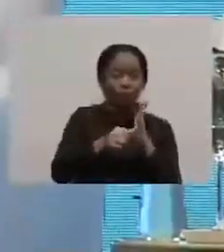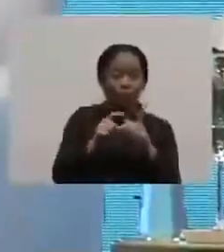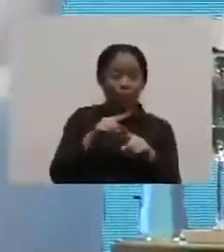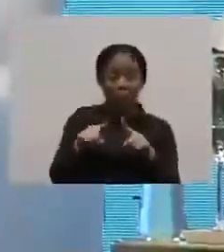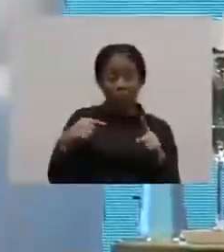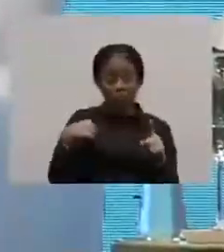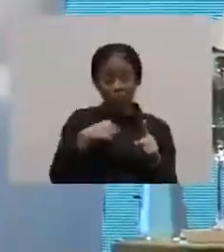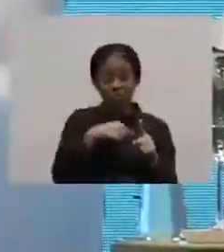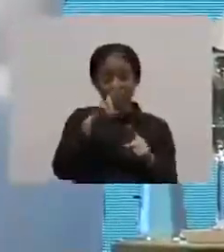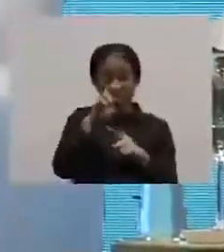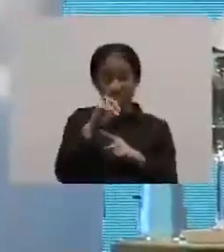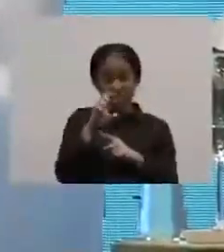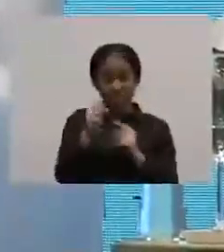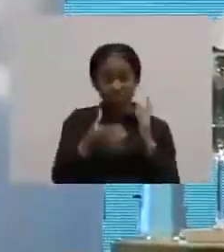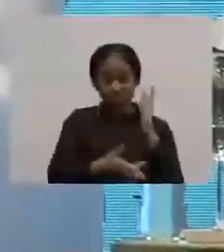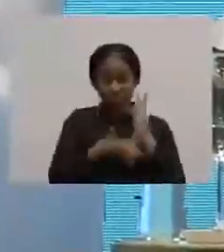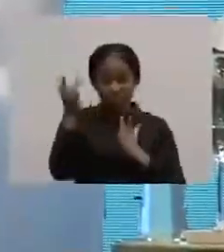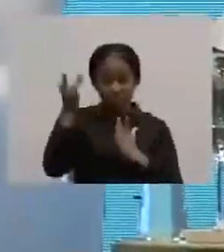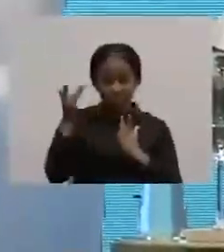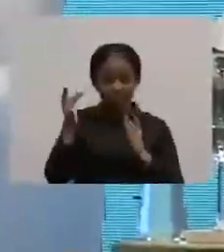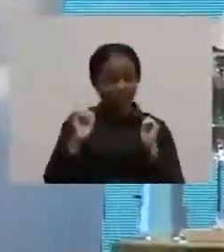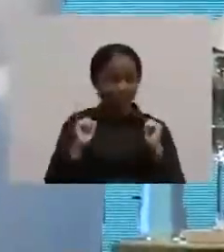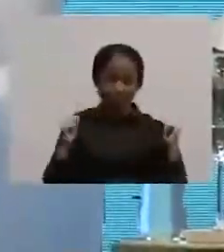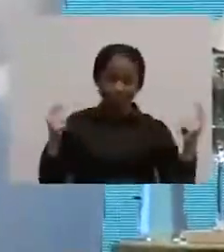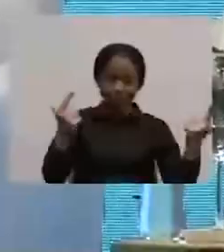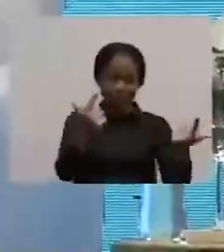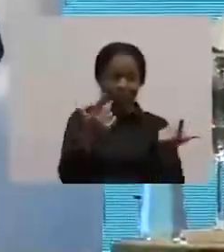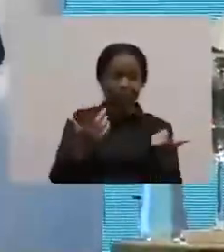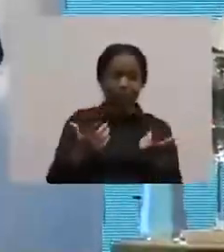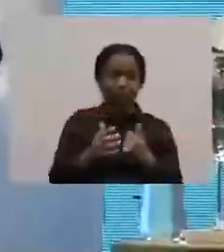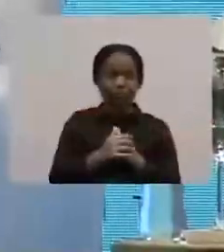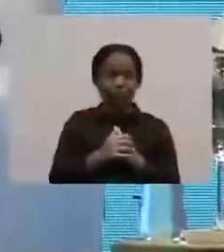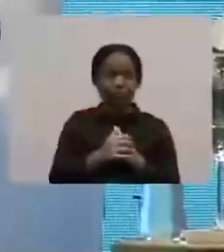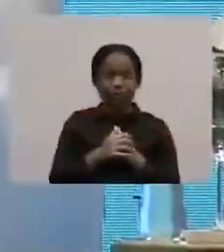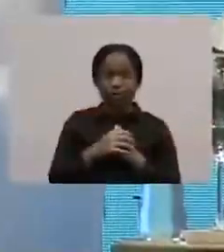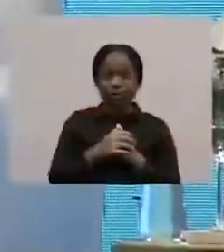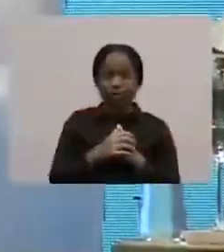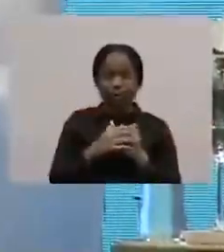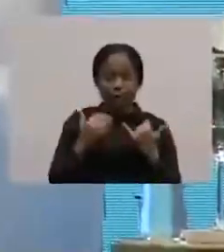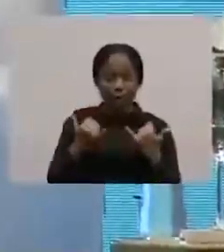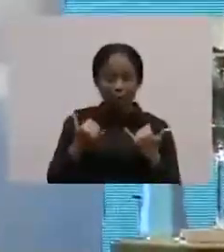todos. No hay medios convencional que no sea redes sociales. No sea